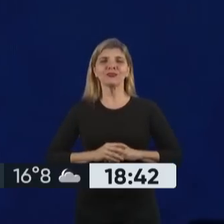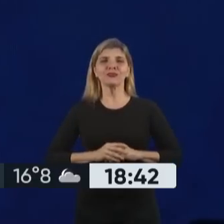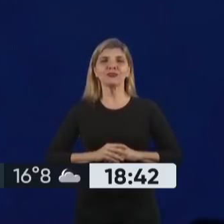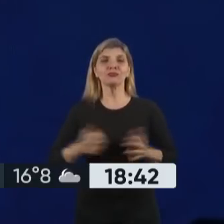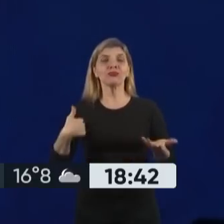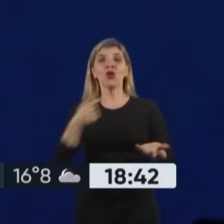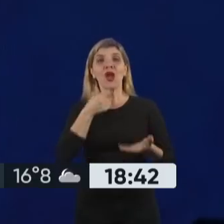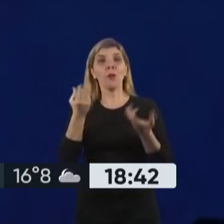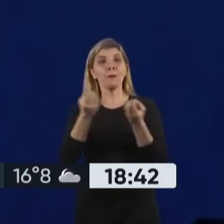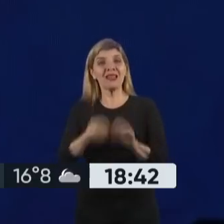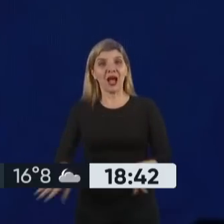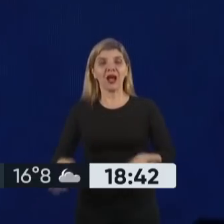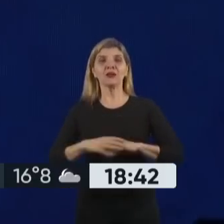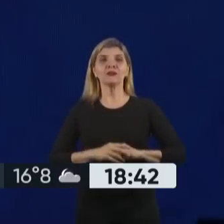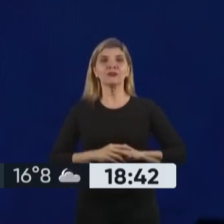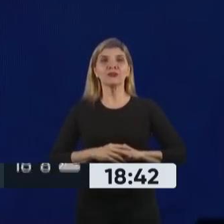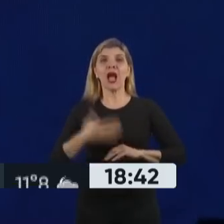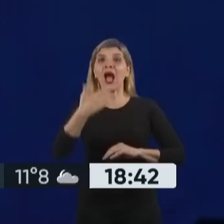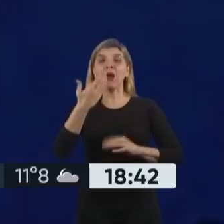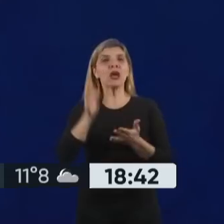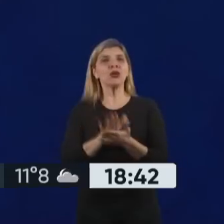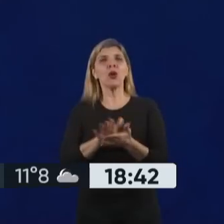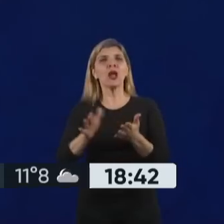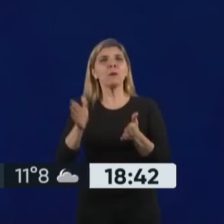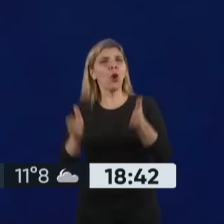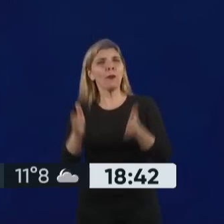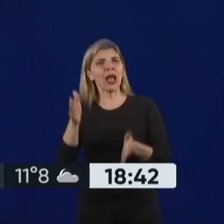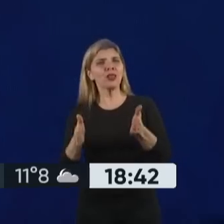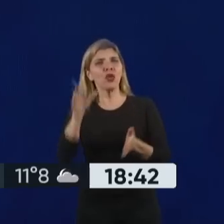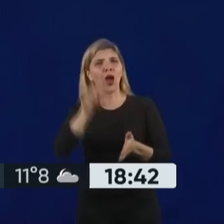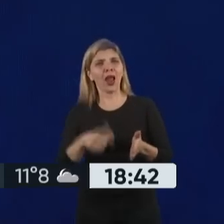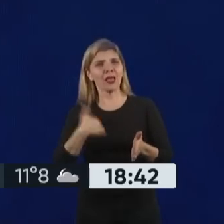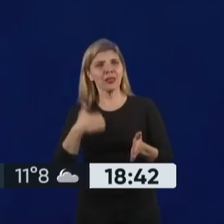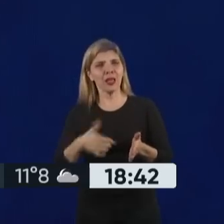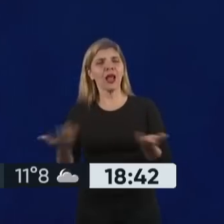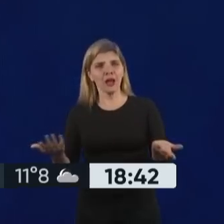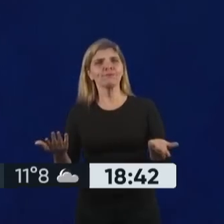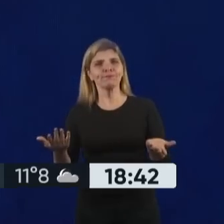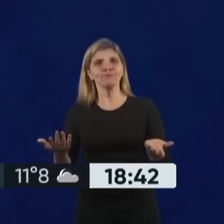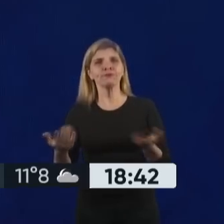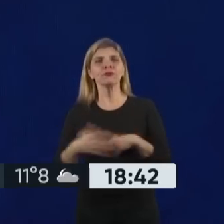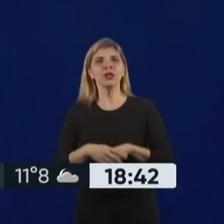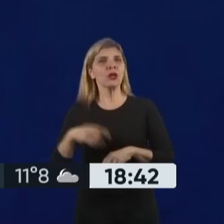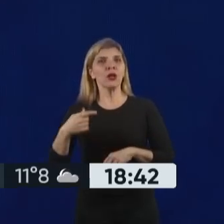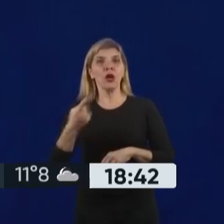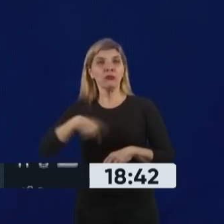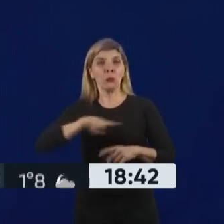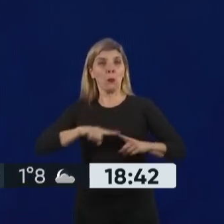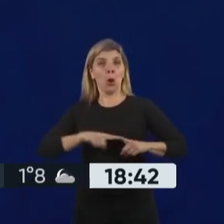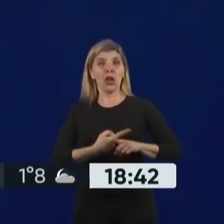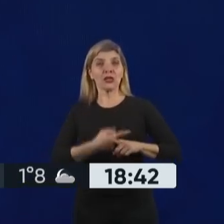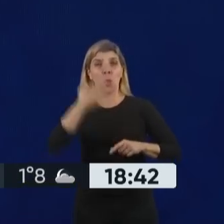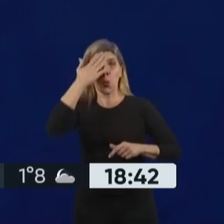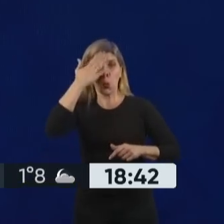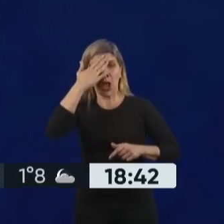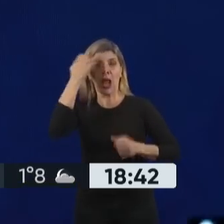Quiero comenzar refiriéndome un poco al momento que enfrenta la Argentina y a la titánica tarea política, económica y